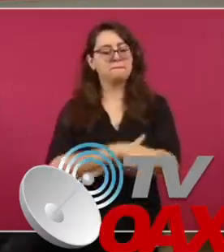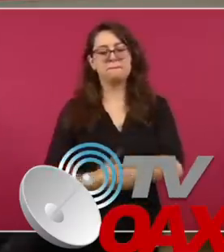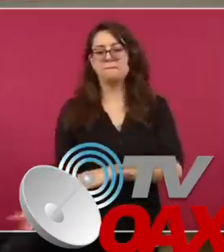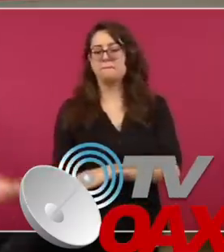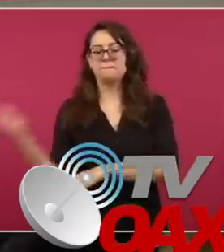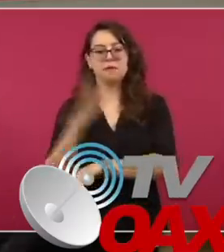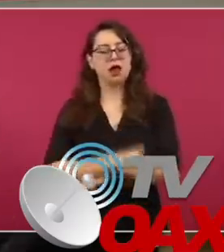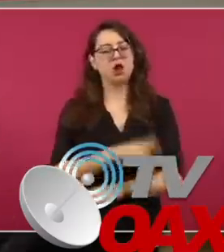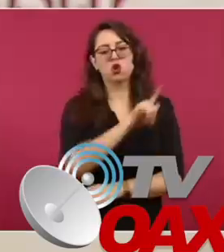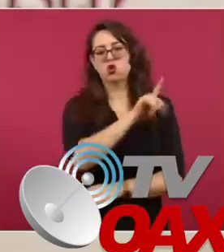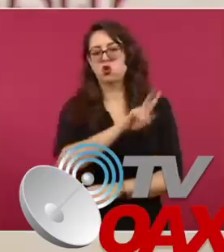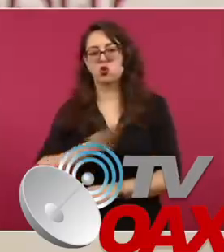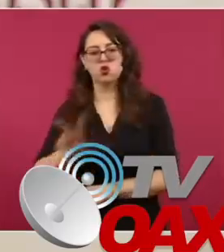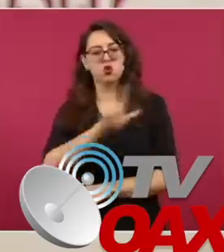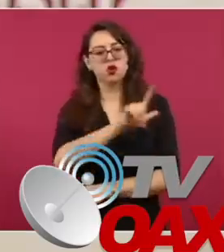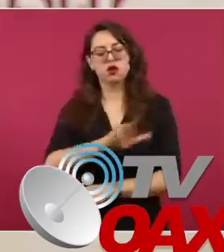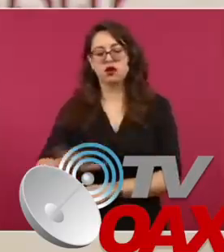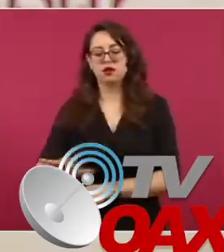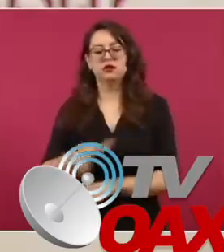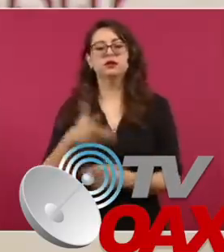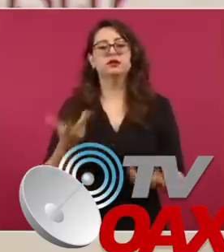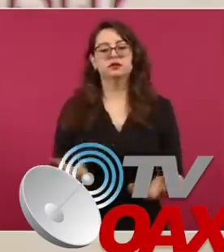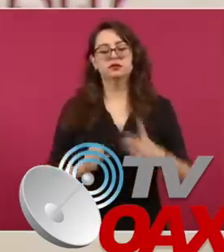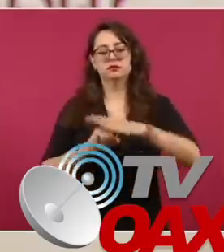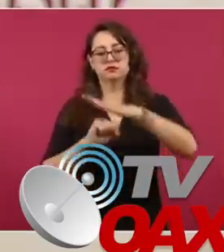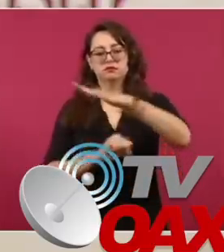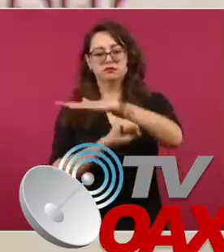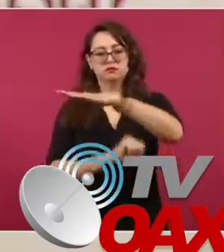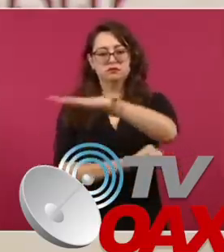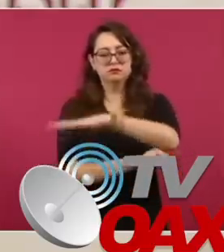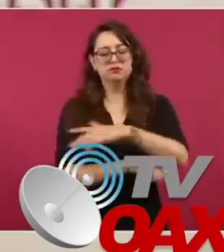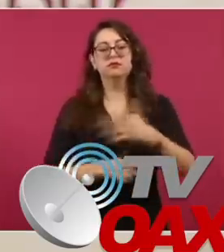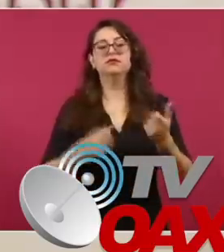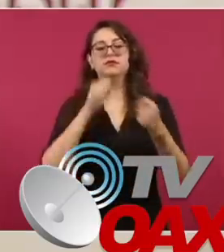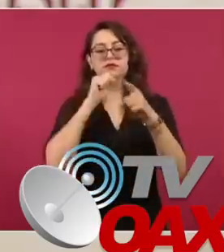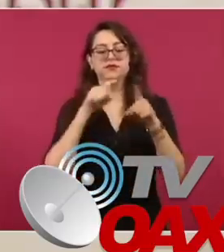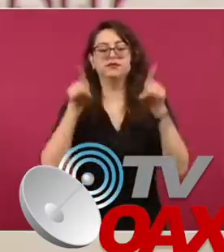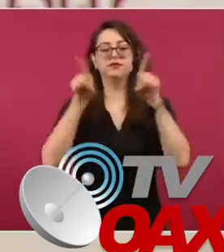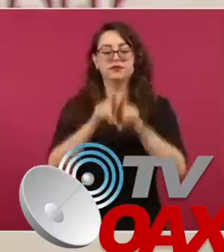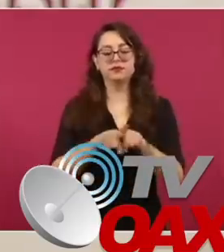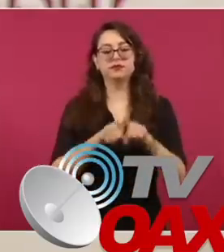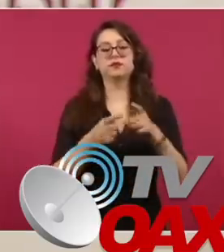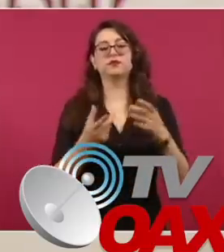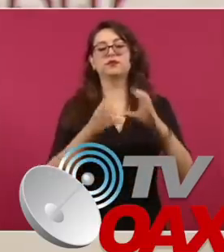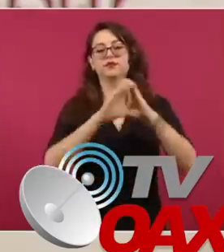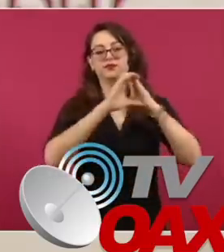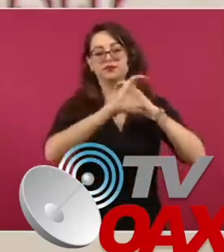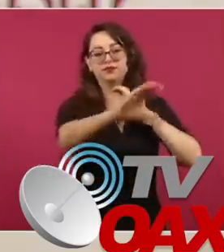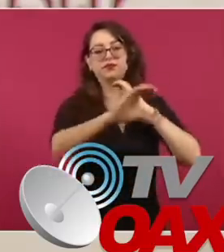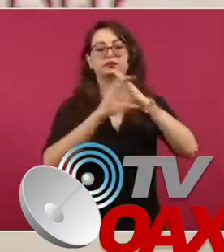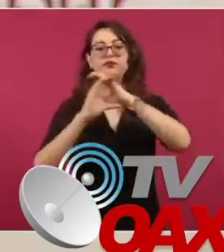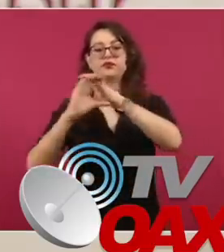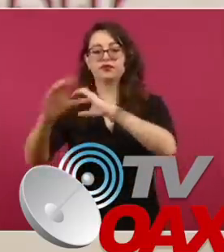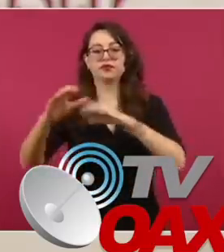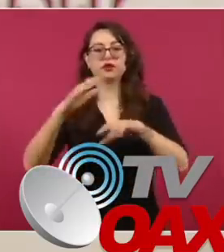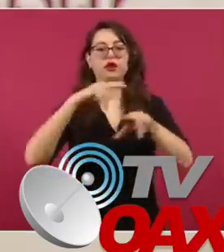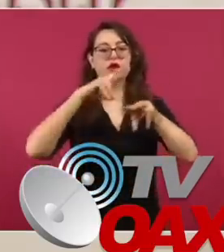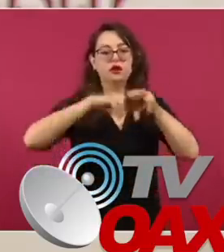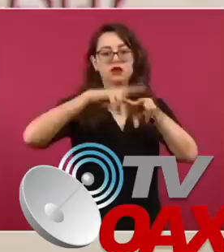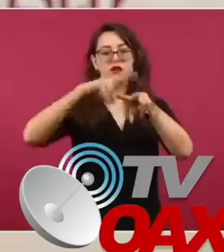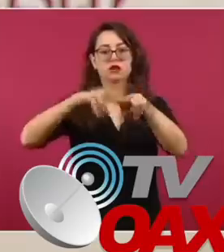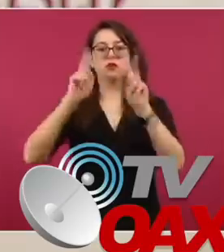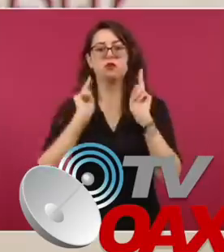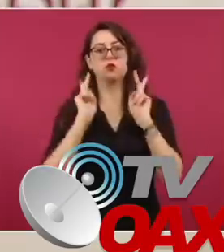situ las pilas de cimentación y las columnas, prefabricando y montando cabezales, vigas, tableros en los viaductos